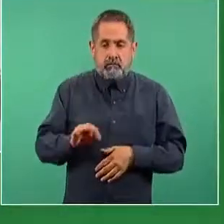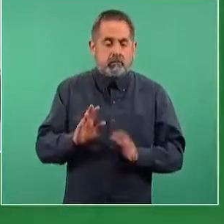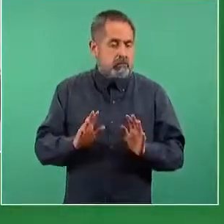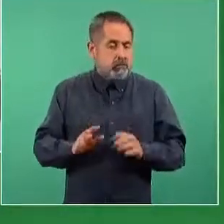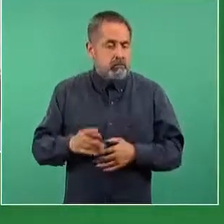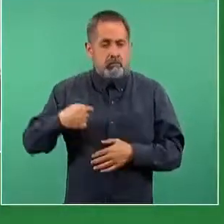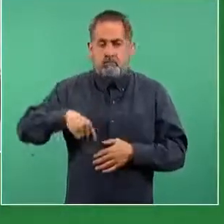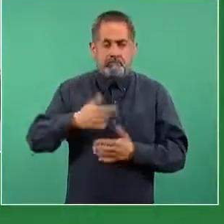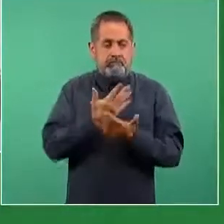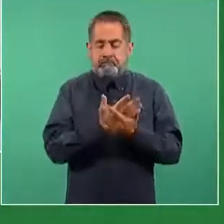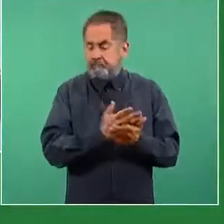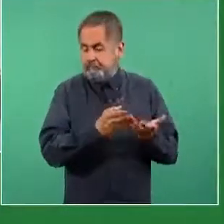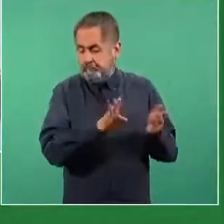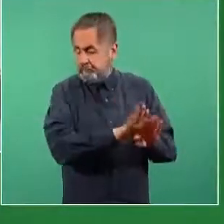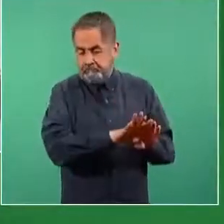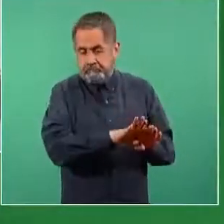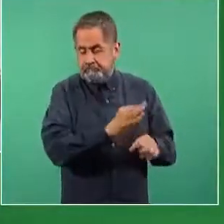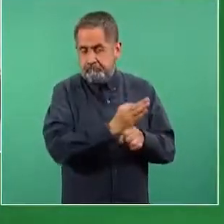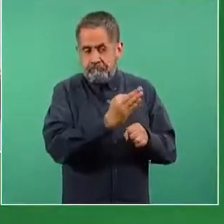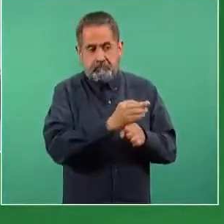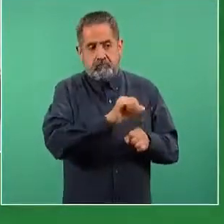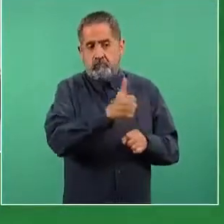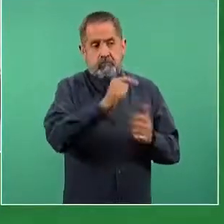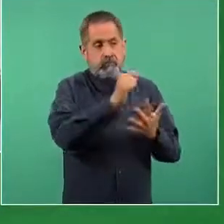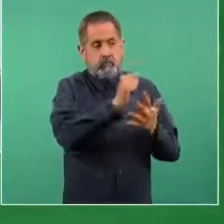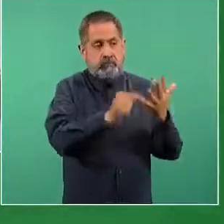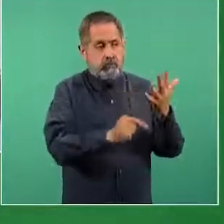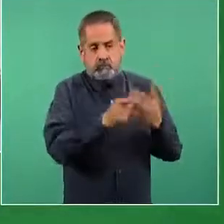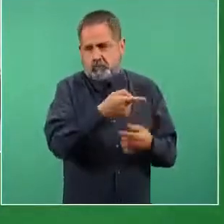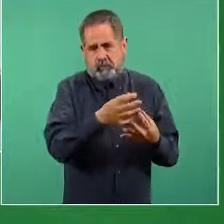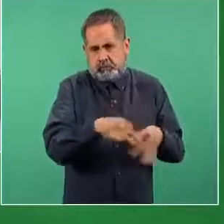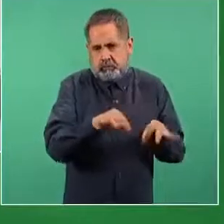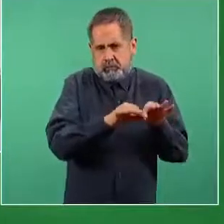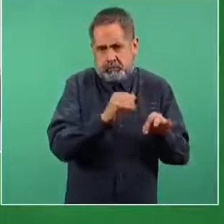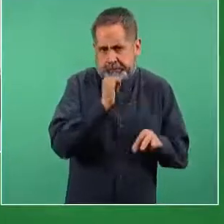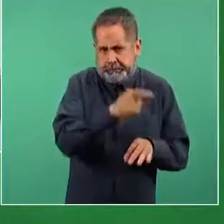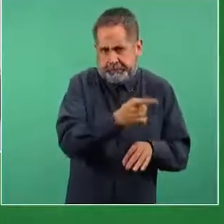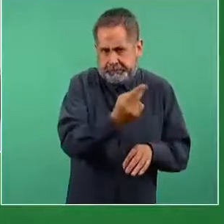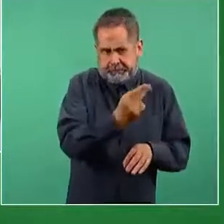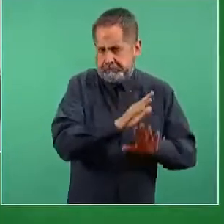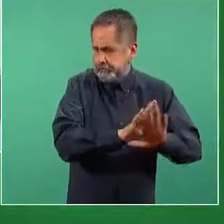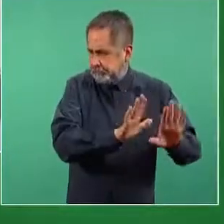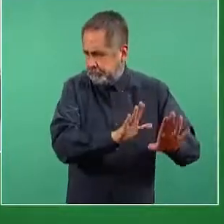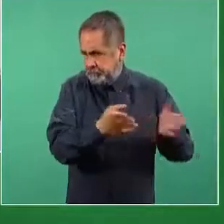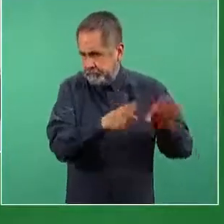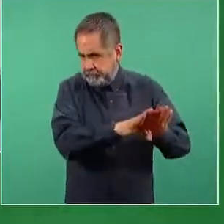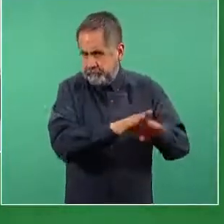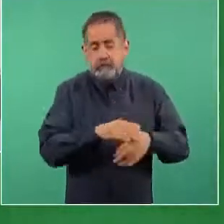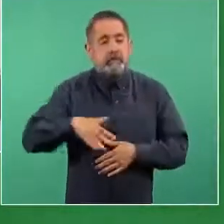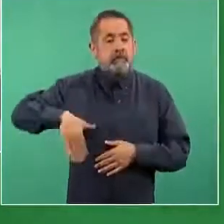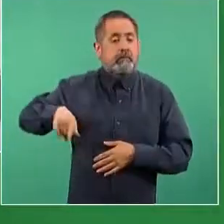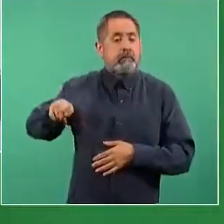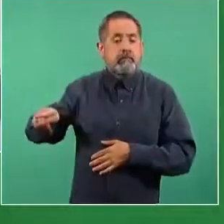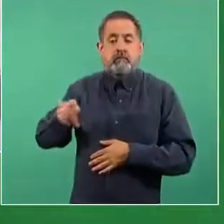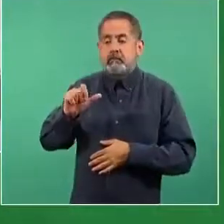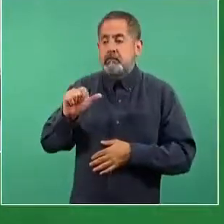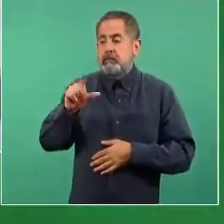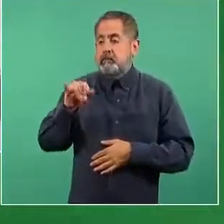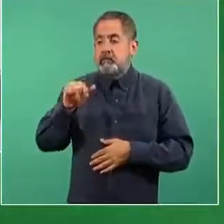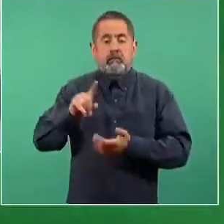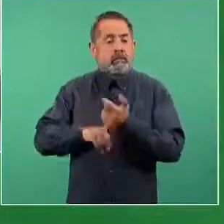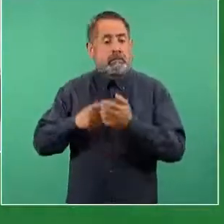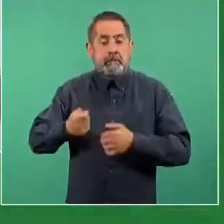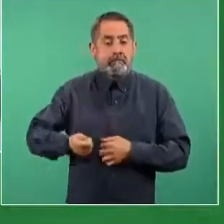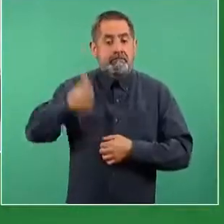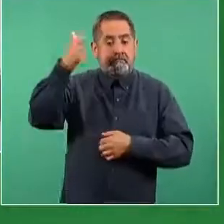mantenemos suspendidas totalmente otras actividades no esenciales. Como bien decía el maestro Alomía, fuimos el primer estado